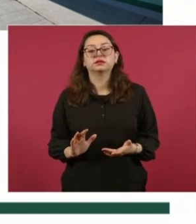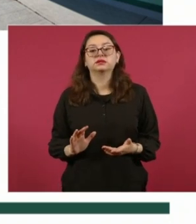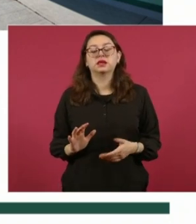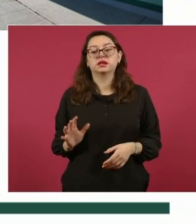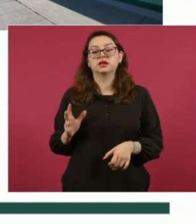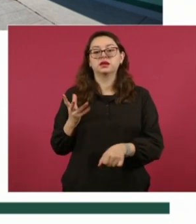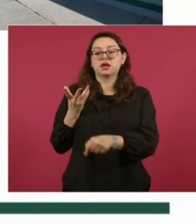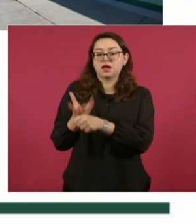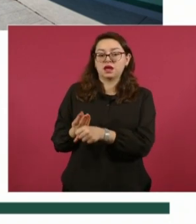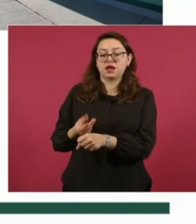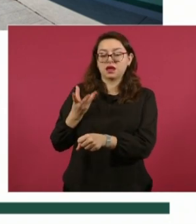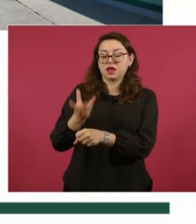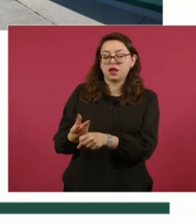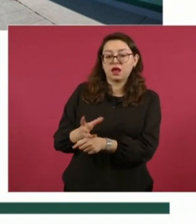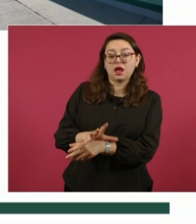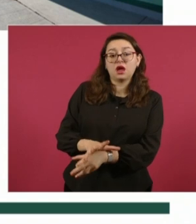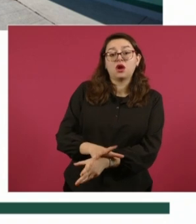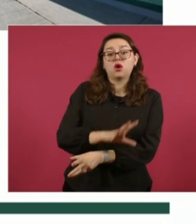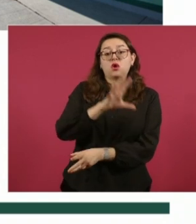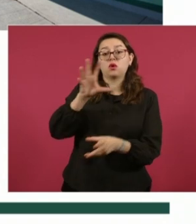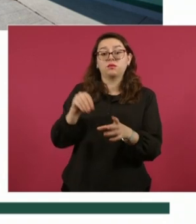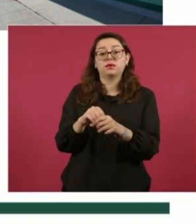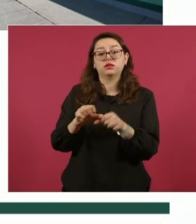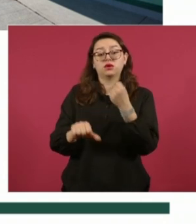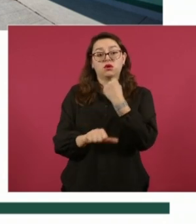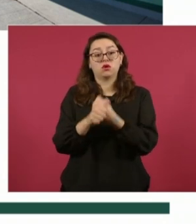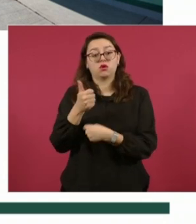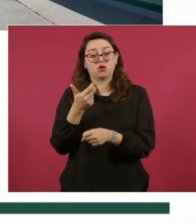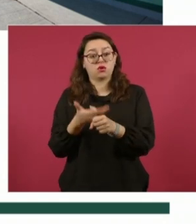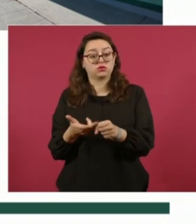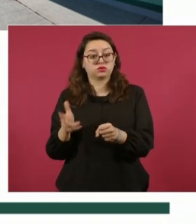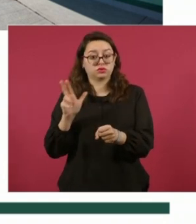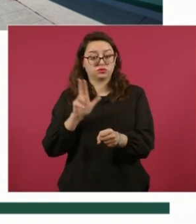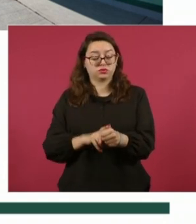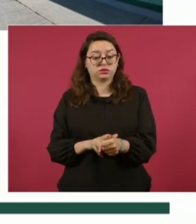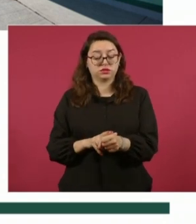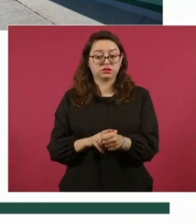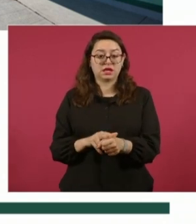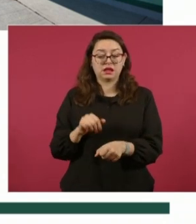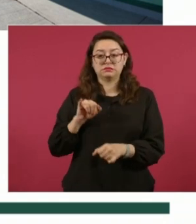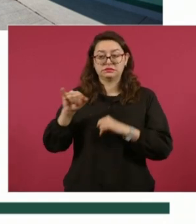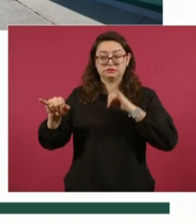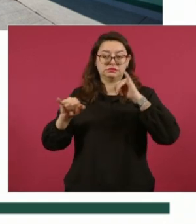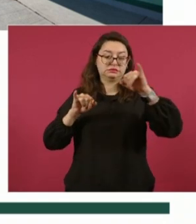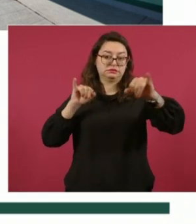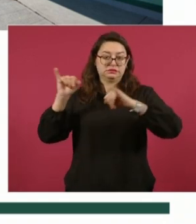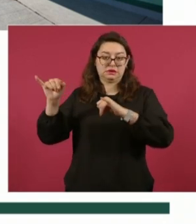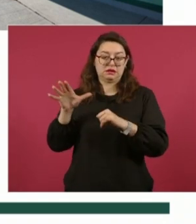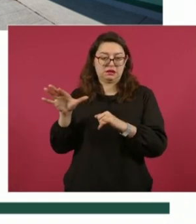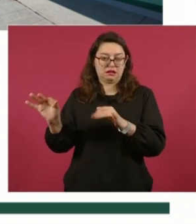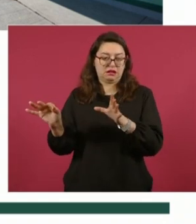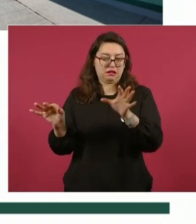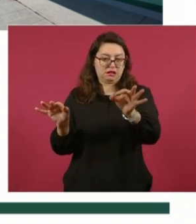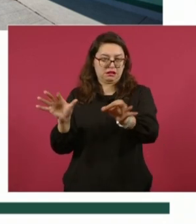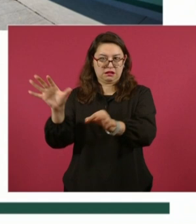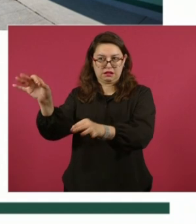rehabilitación integral de 11 hospitales comunitarios. En el caso de Tabasco, para la rehabilitación de